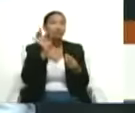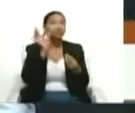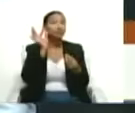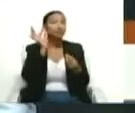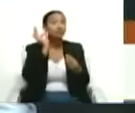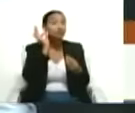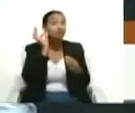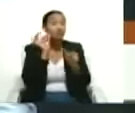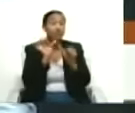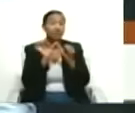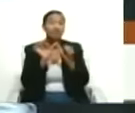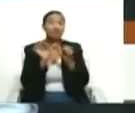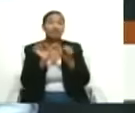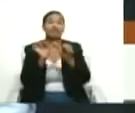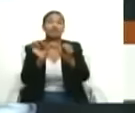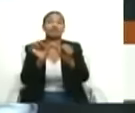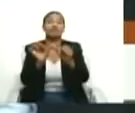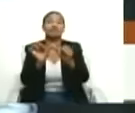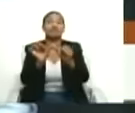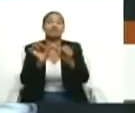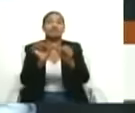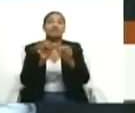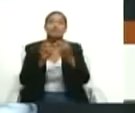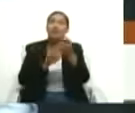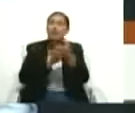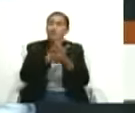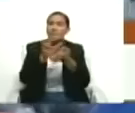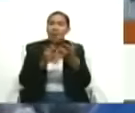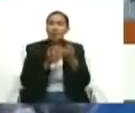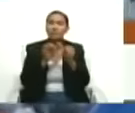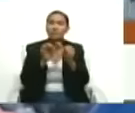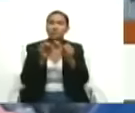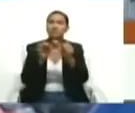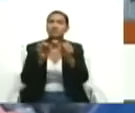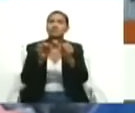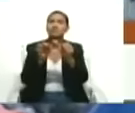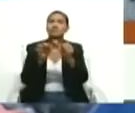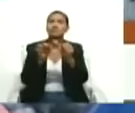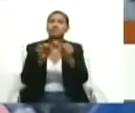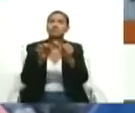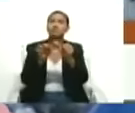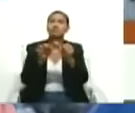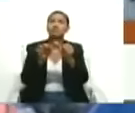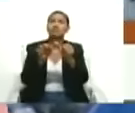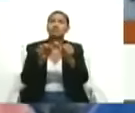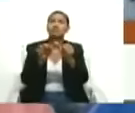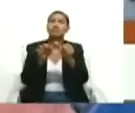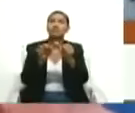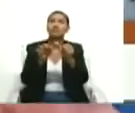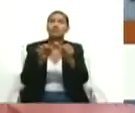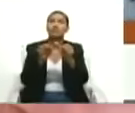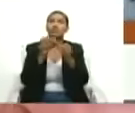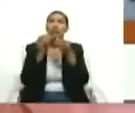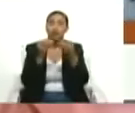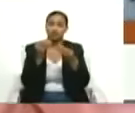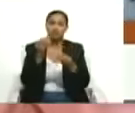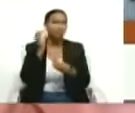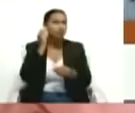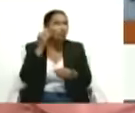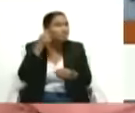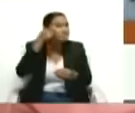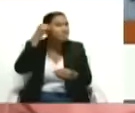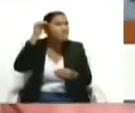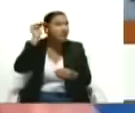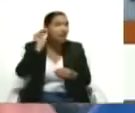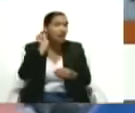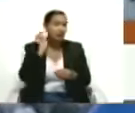cree gozar del derecho natural que le dan sus dueños del norte a ser presidenta de este país.